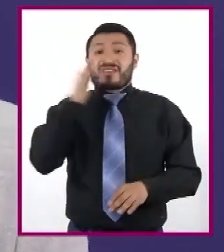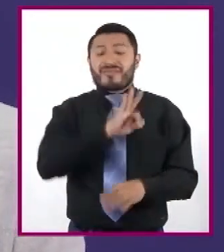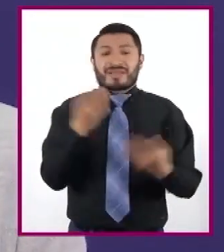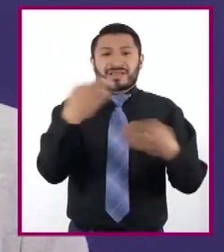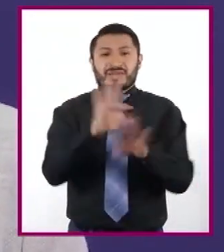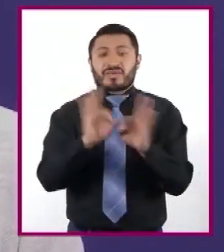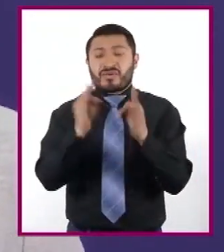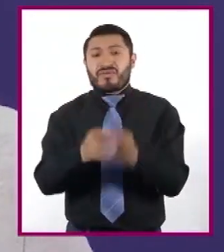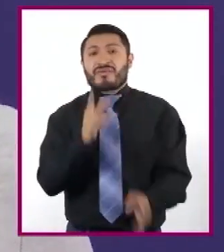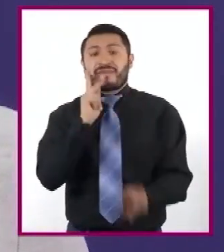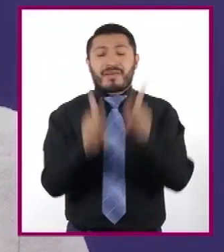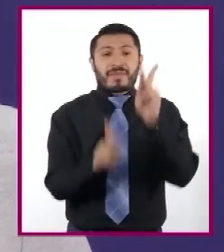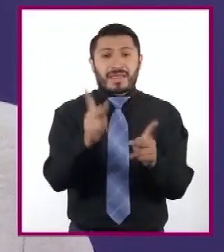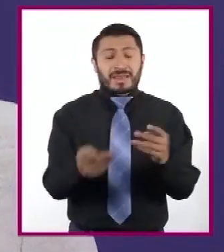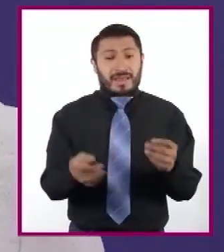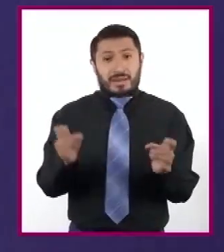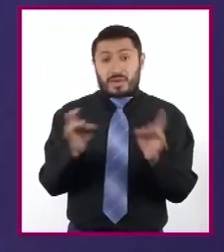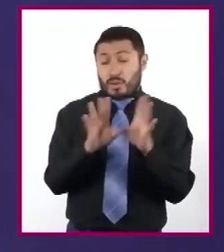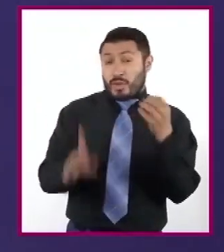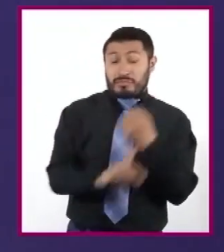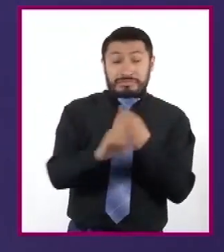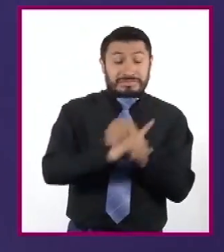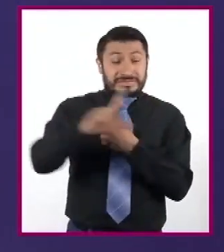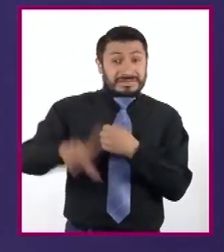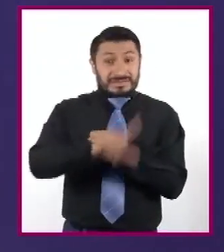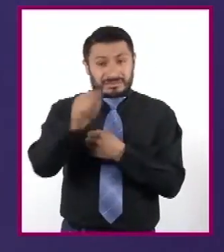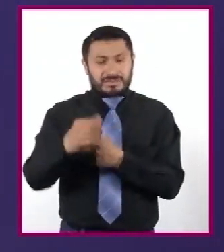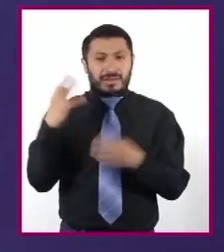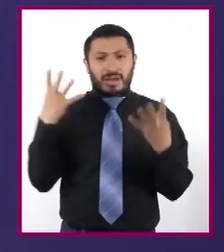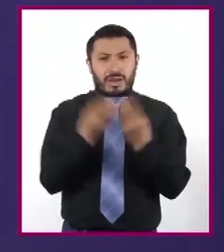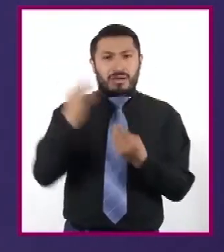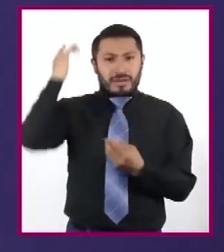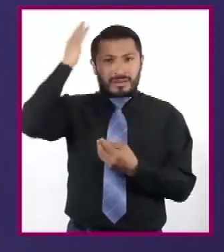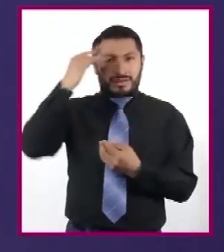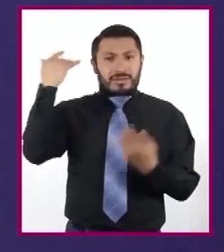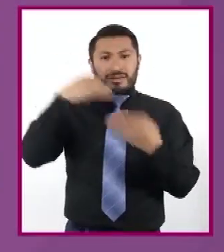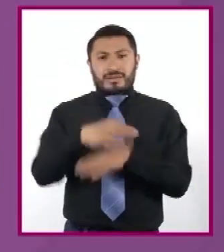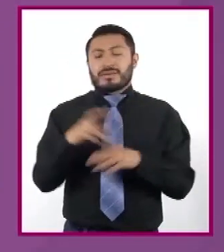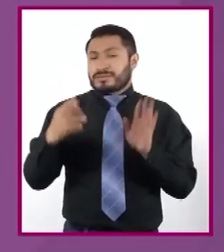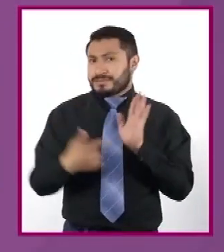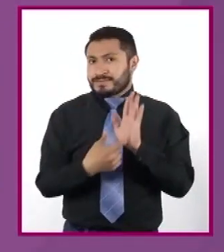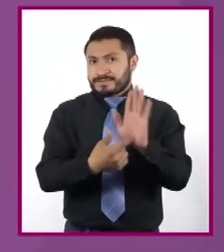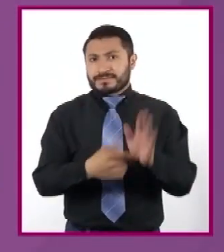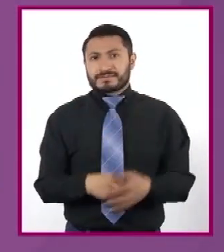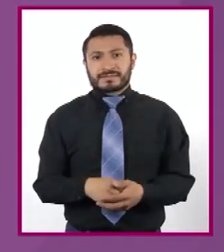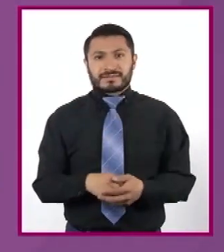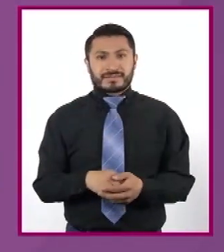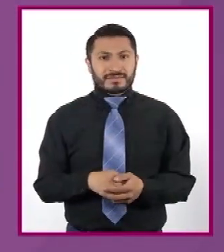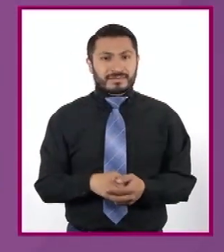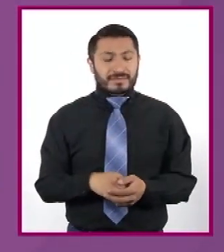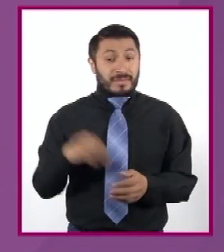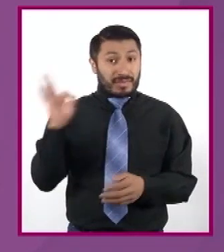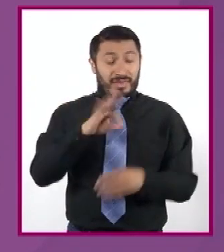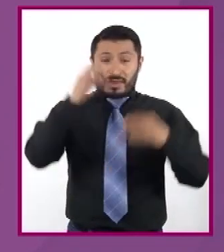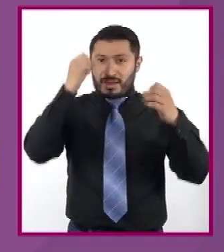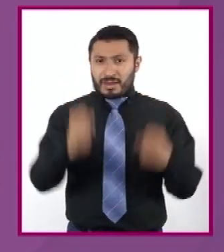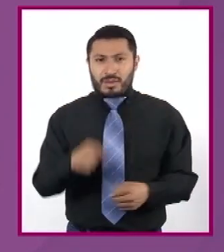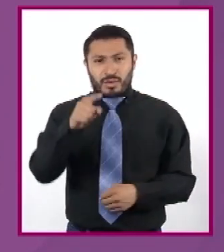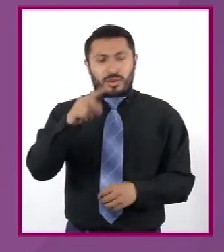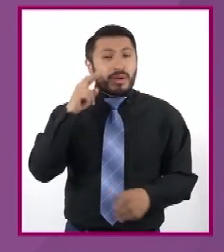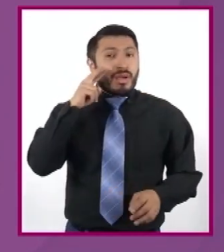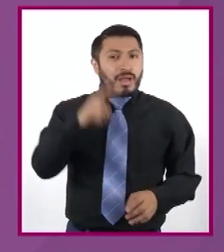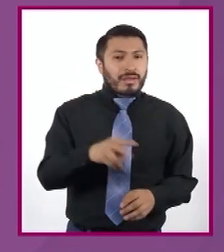sus efectos y consecuencias. Reflexionemos juntos acerca de lo siguiente. Seguramente, al visualizar